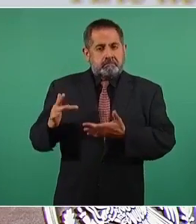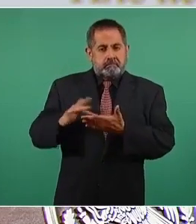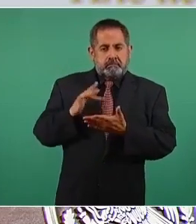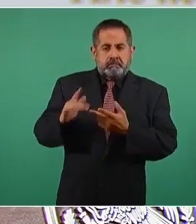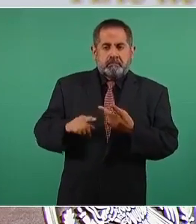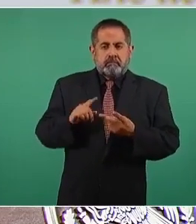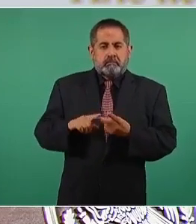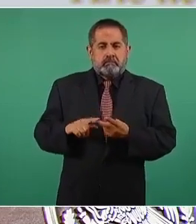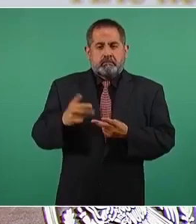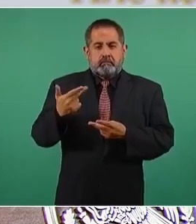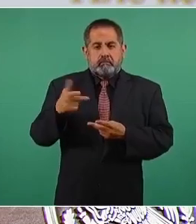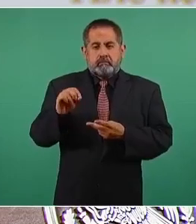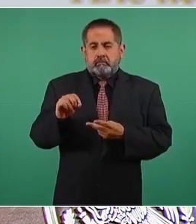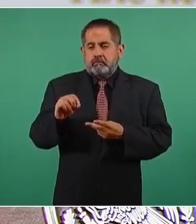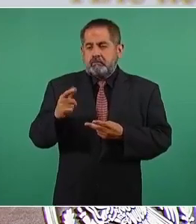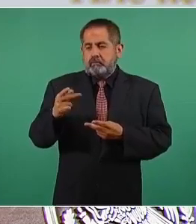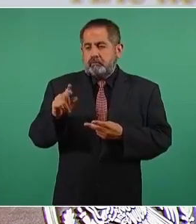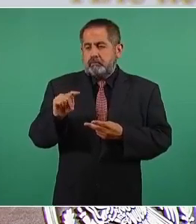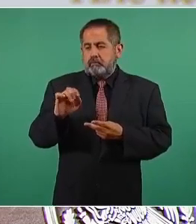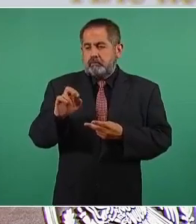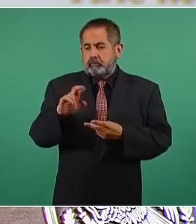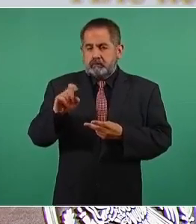de Hugo Gutiérrez Vega,